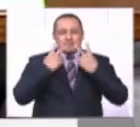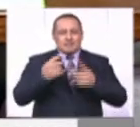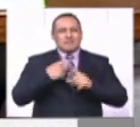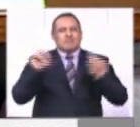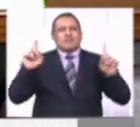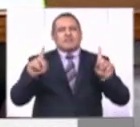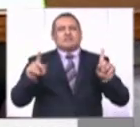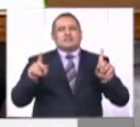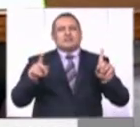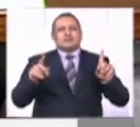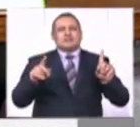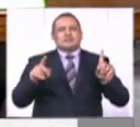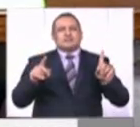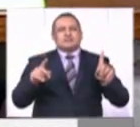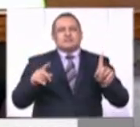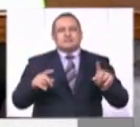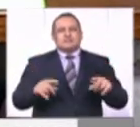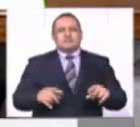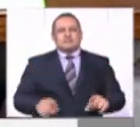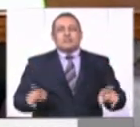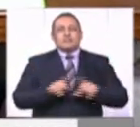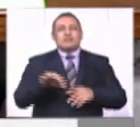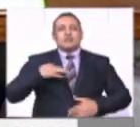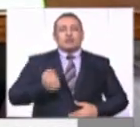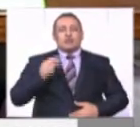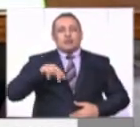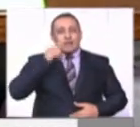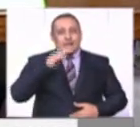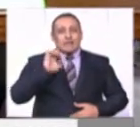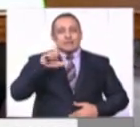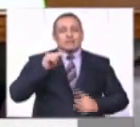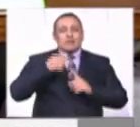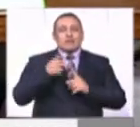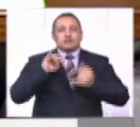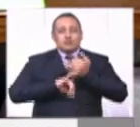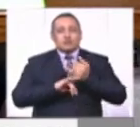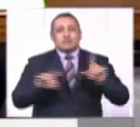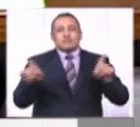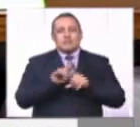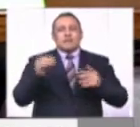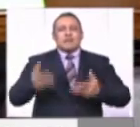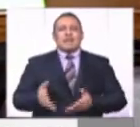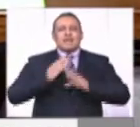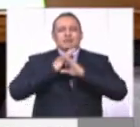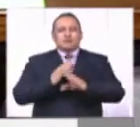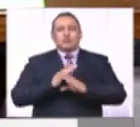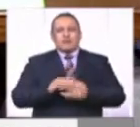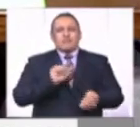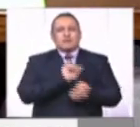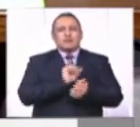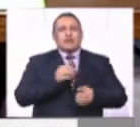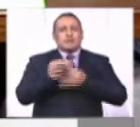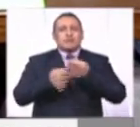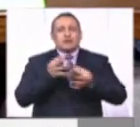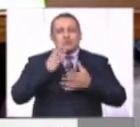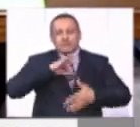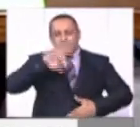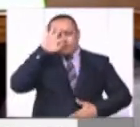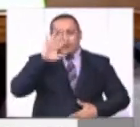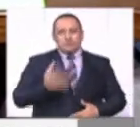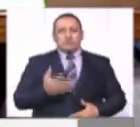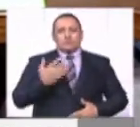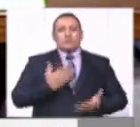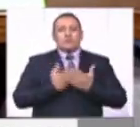distinta el señor Aníbal Torres para empezar evitó la prisión preventiva arguyendo que estaba enfermo